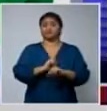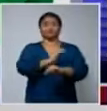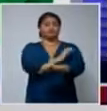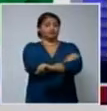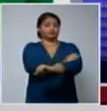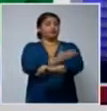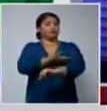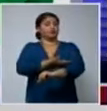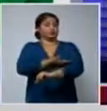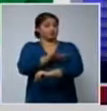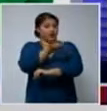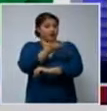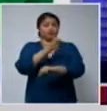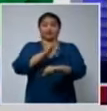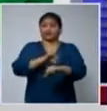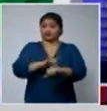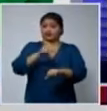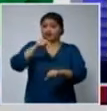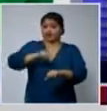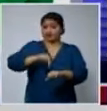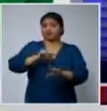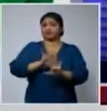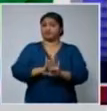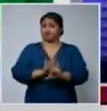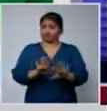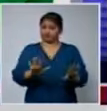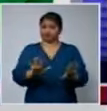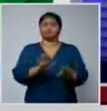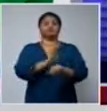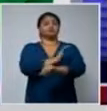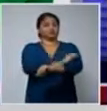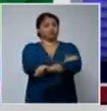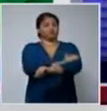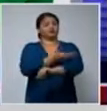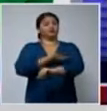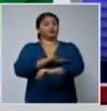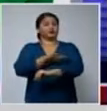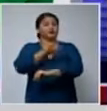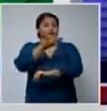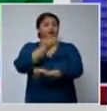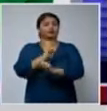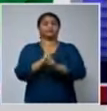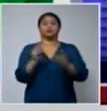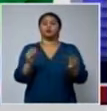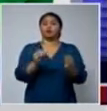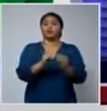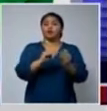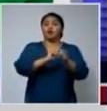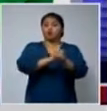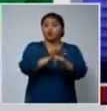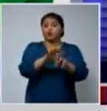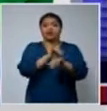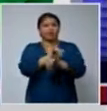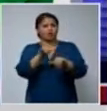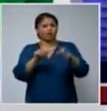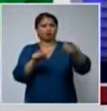arterial, era la comorbilidad que padecía, contacto de un caso positivo también,